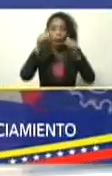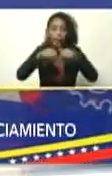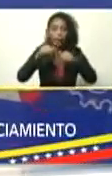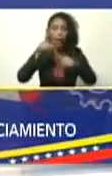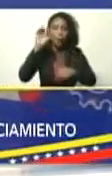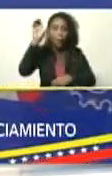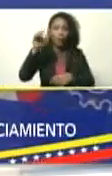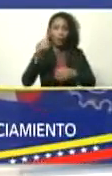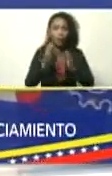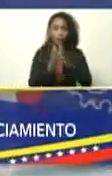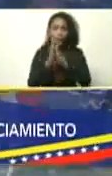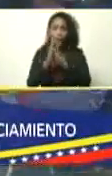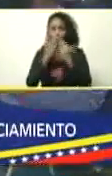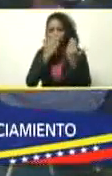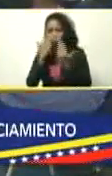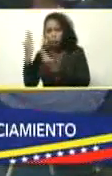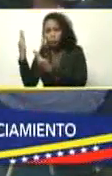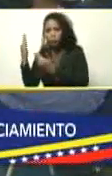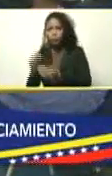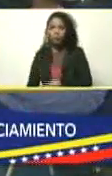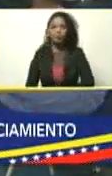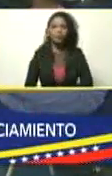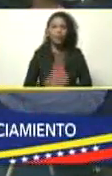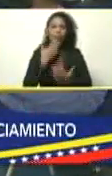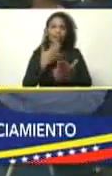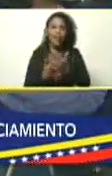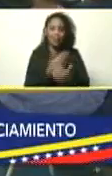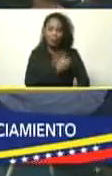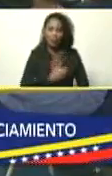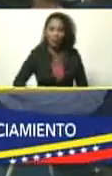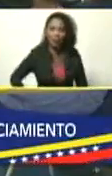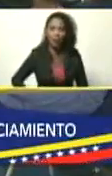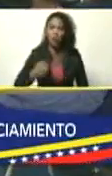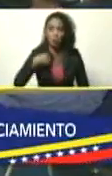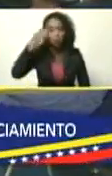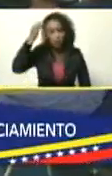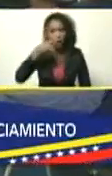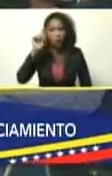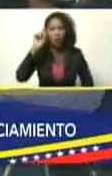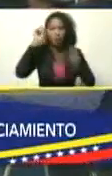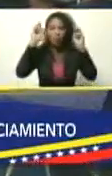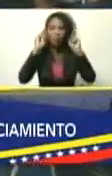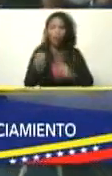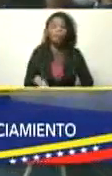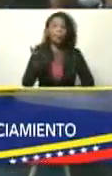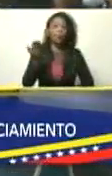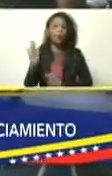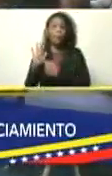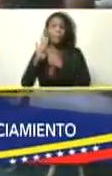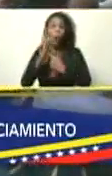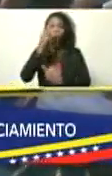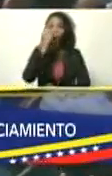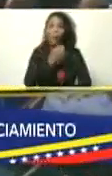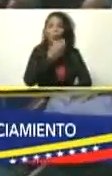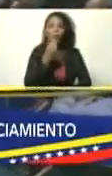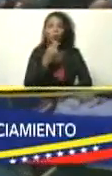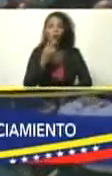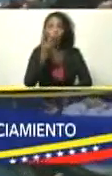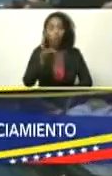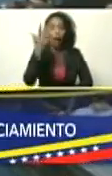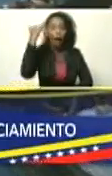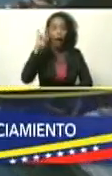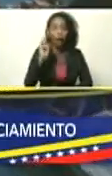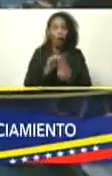favor, vicepresidenta. Gracias, presidente. Bueno, yo creo que un elemento a resaltar es que el compromiso que usted ha tenido con